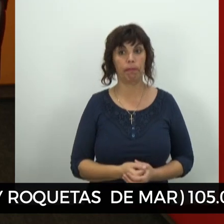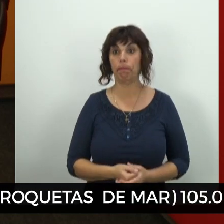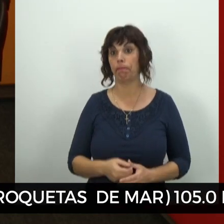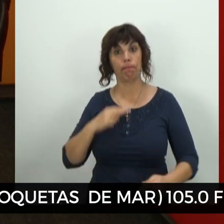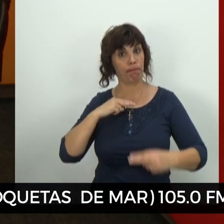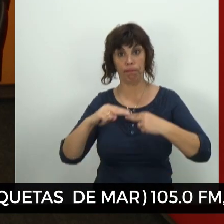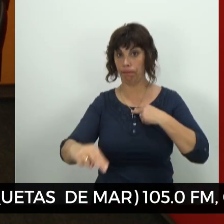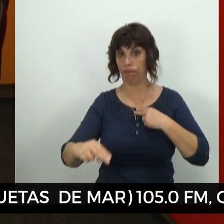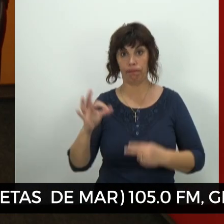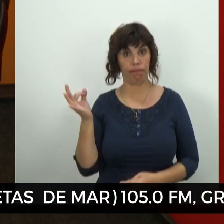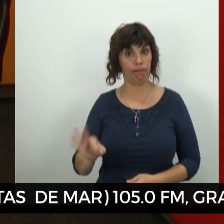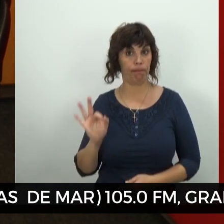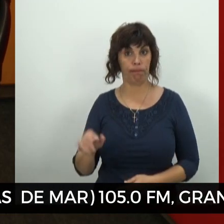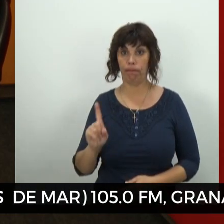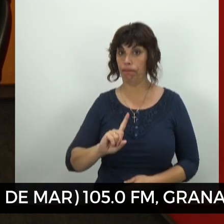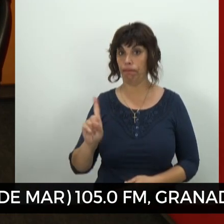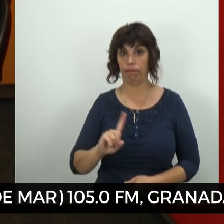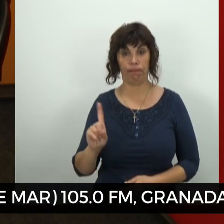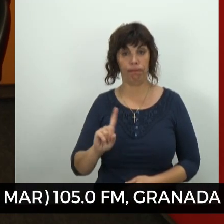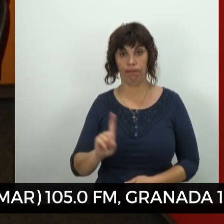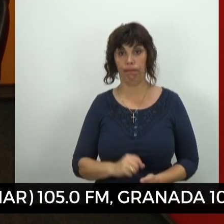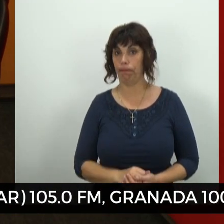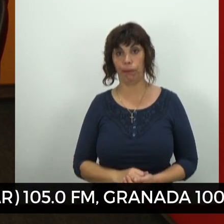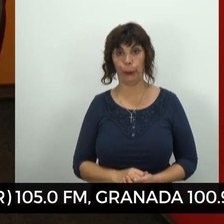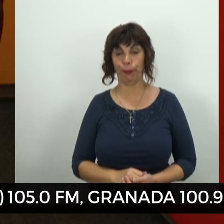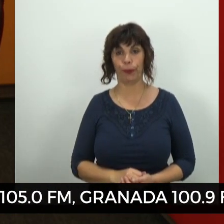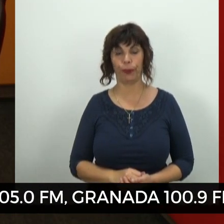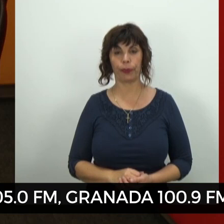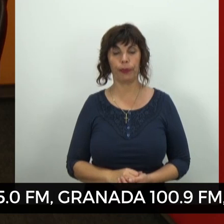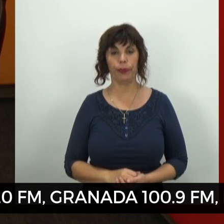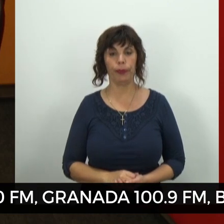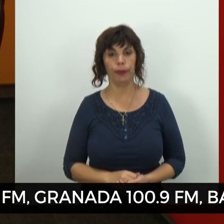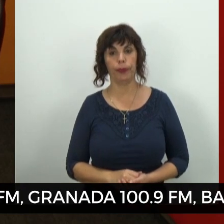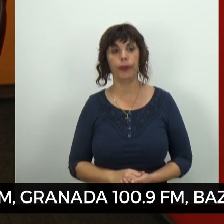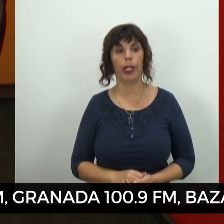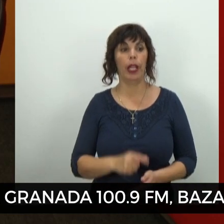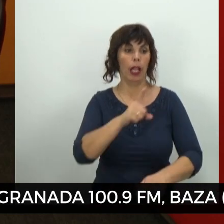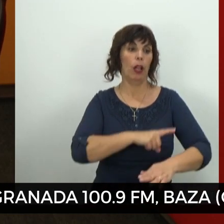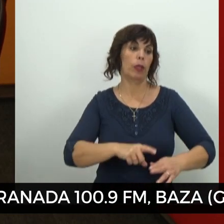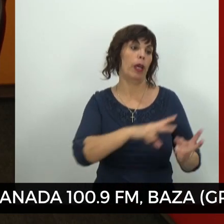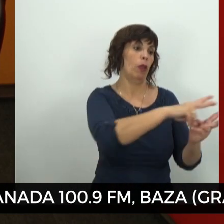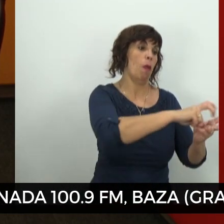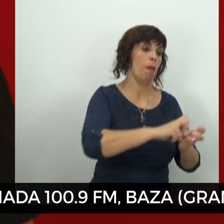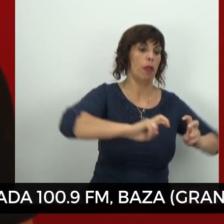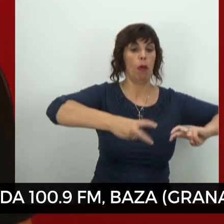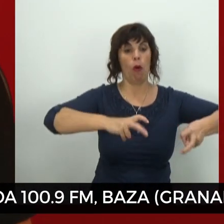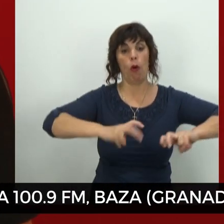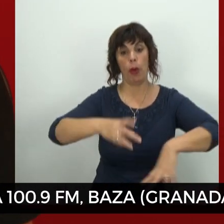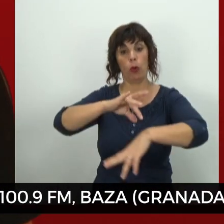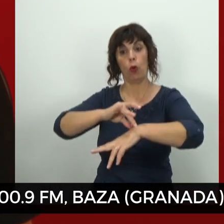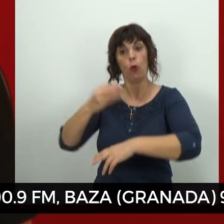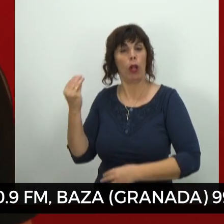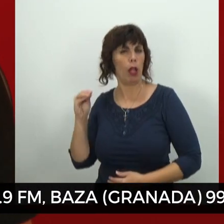mensaje. Y no es correctamente lo que el Evangelio de Mateo, Marcos, Lucas y Juan nos